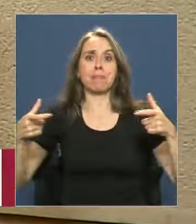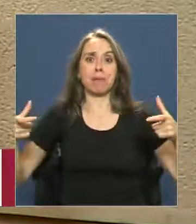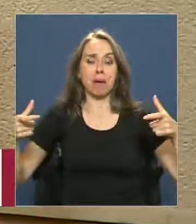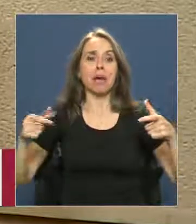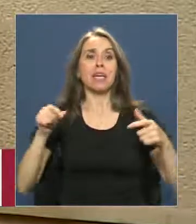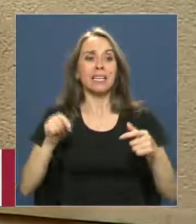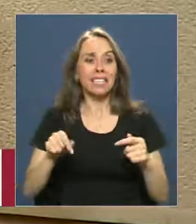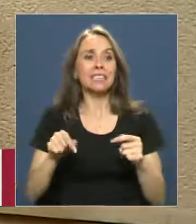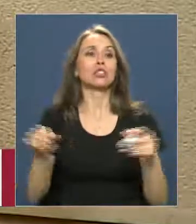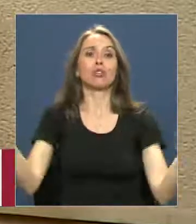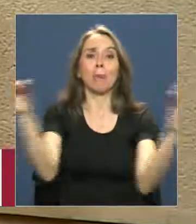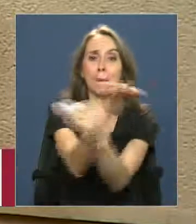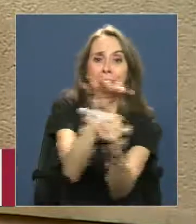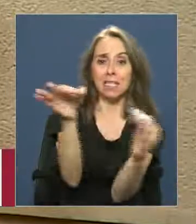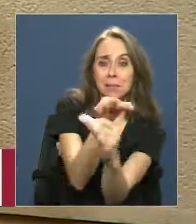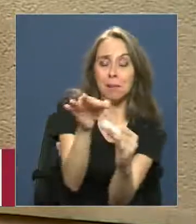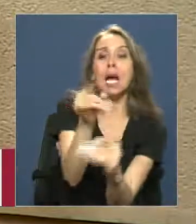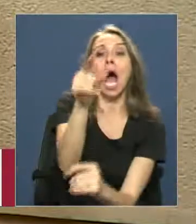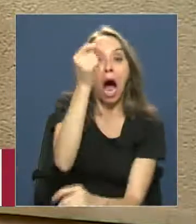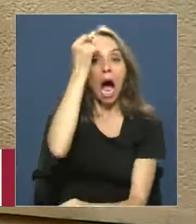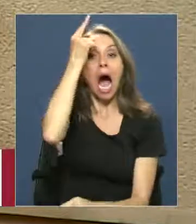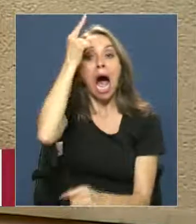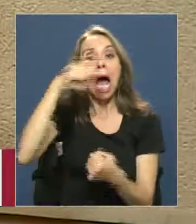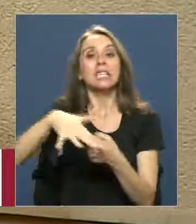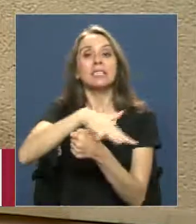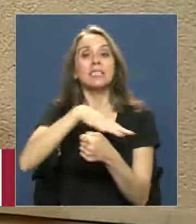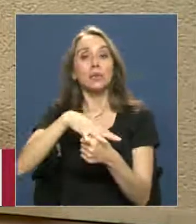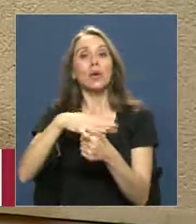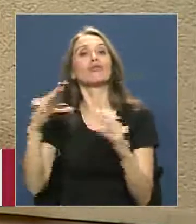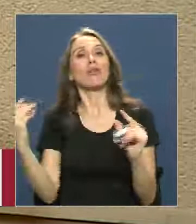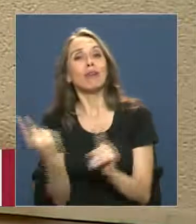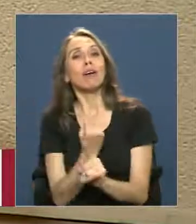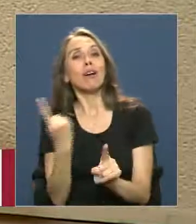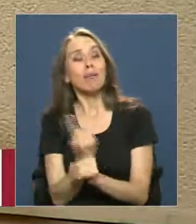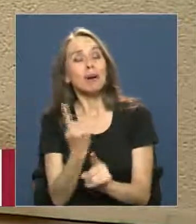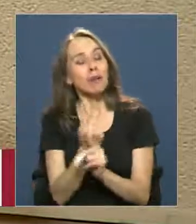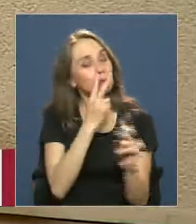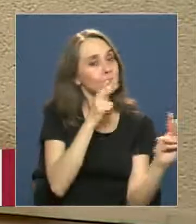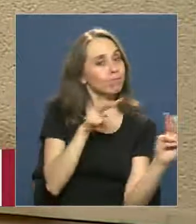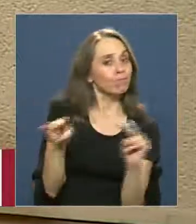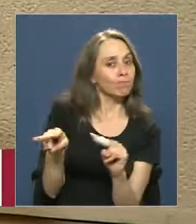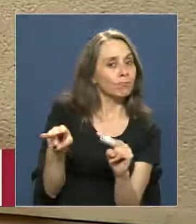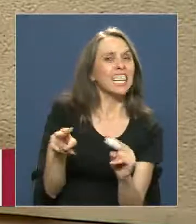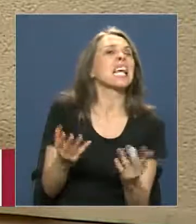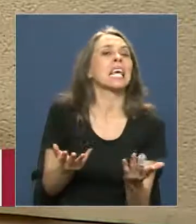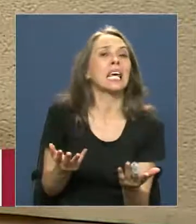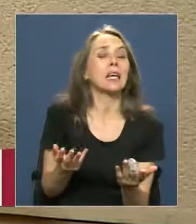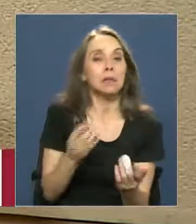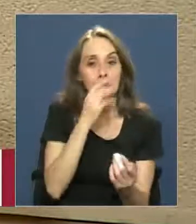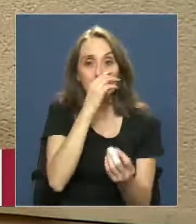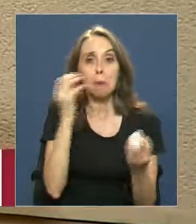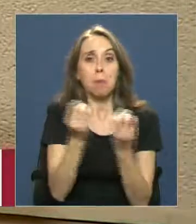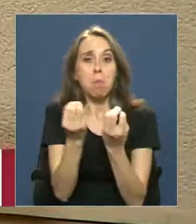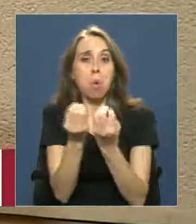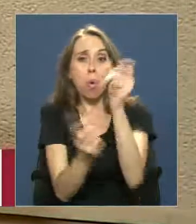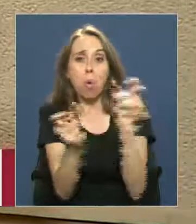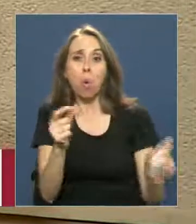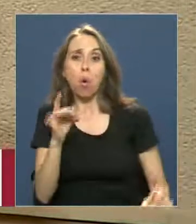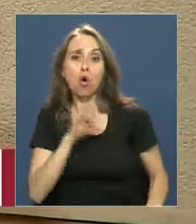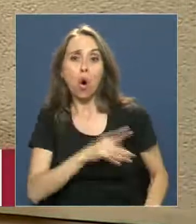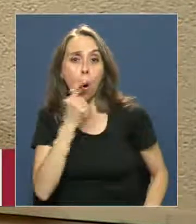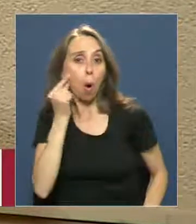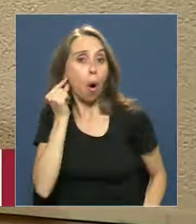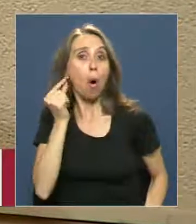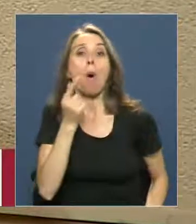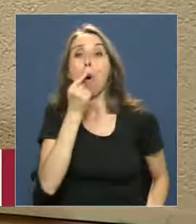introducciones para poner en contexto algo que hemos comenzado a ver con especial atención. y es a cientos de chilenas y chilenos